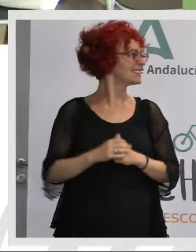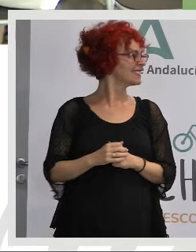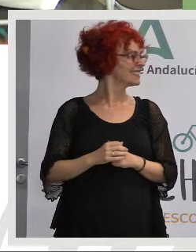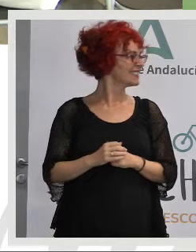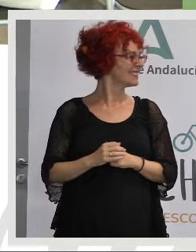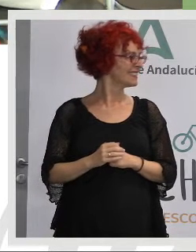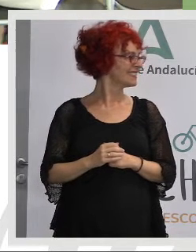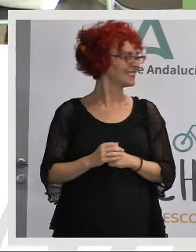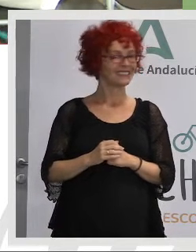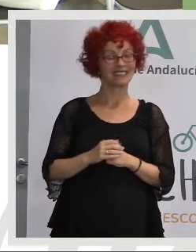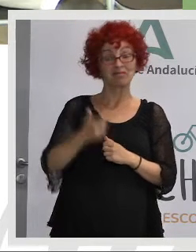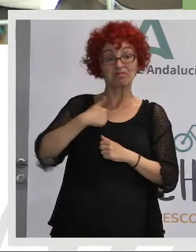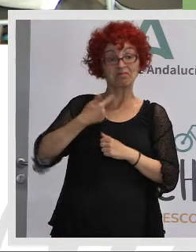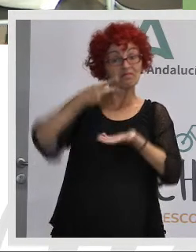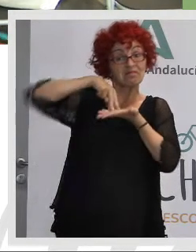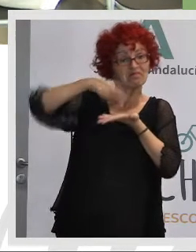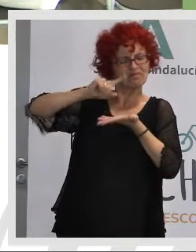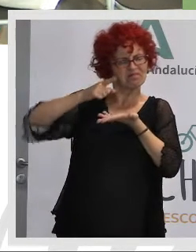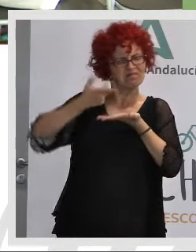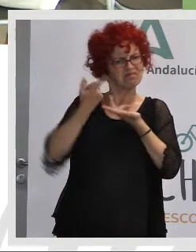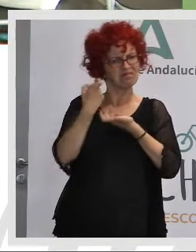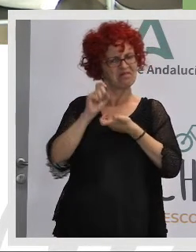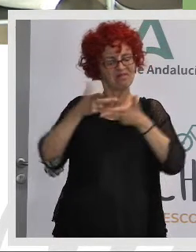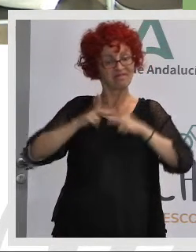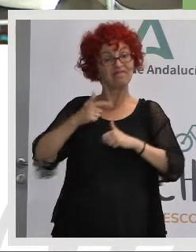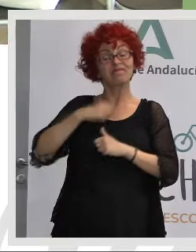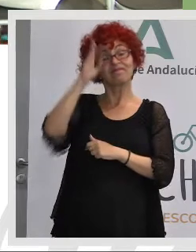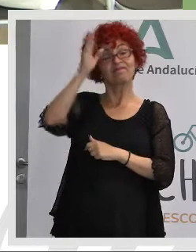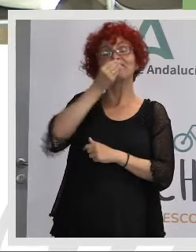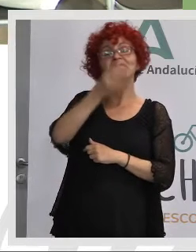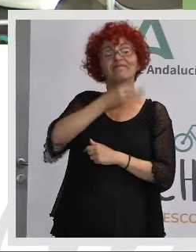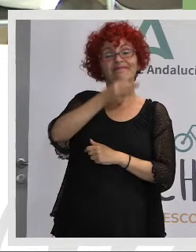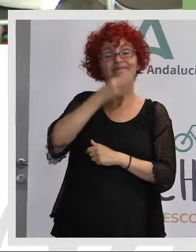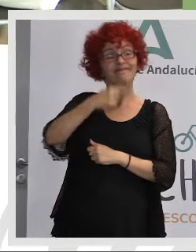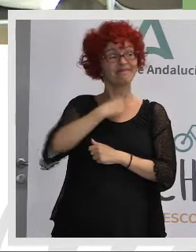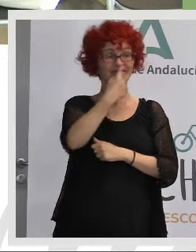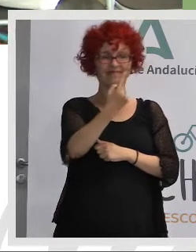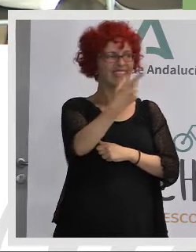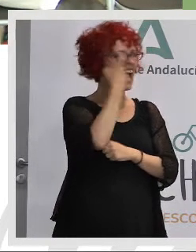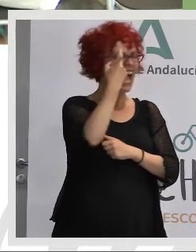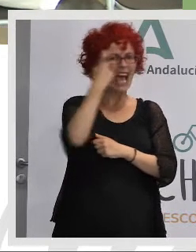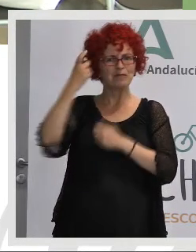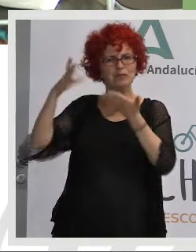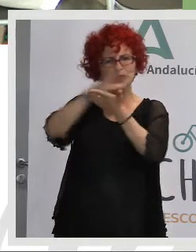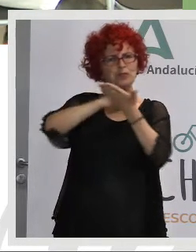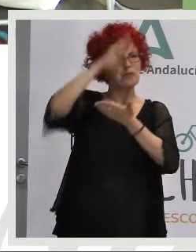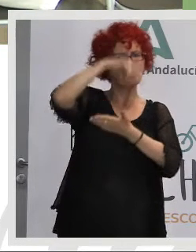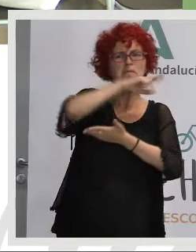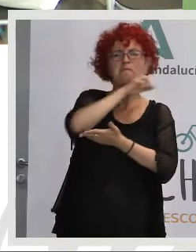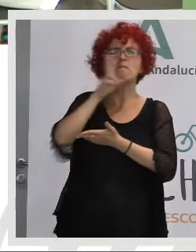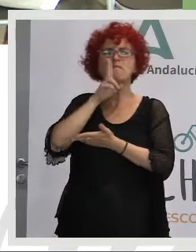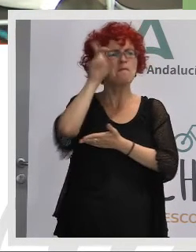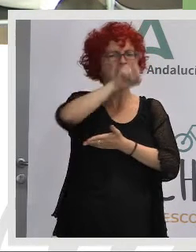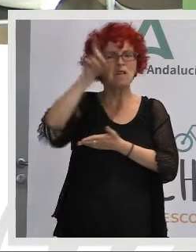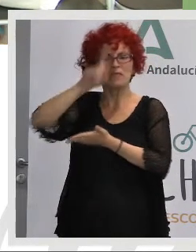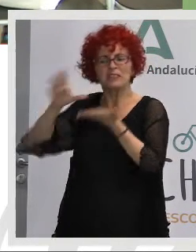Desde ahí. Sí. Bueno, buenas tardes. Agradecer la presencia a todos los alumnos, padres y profesores